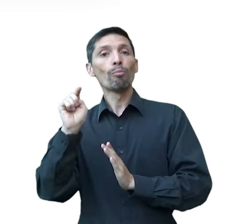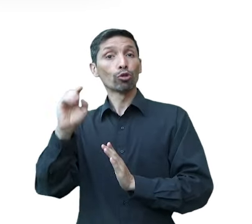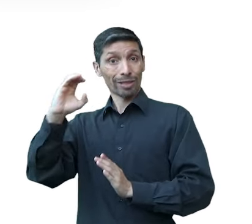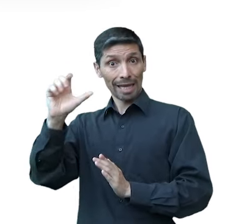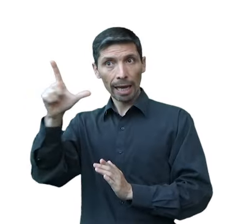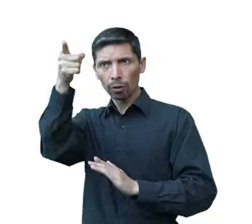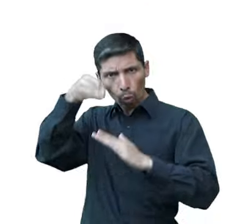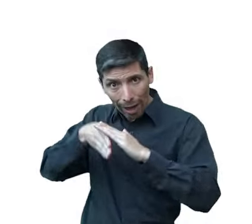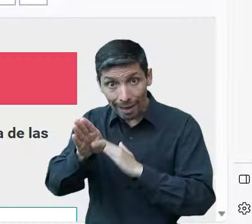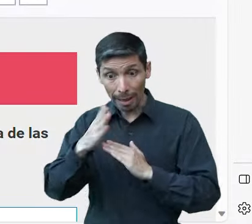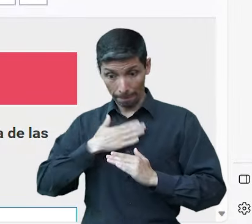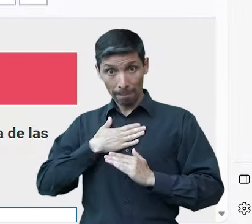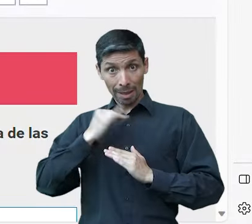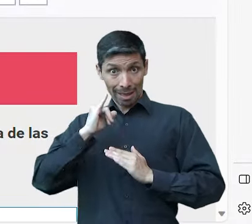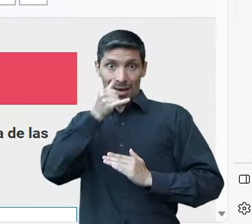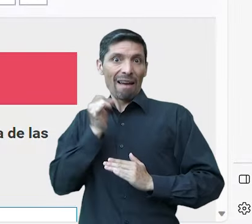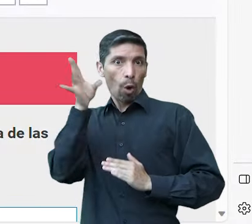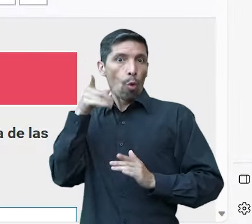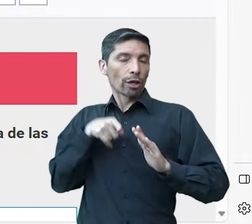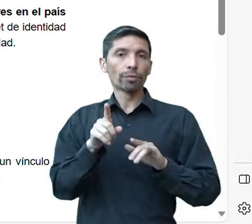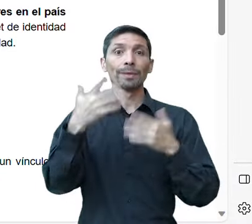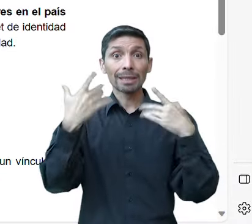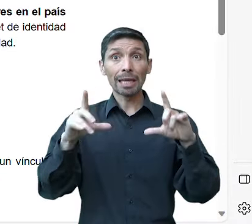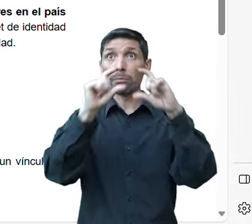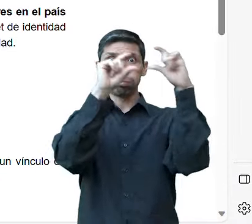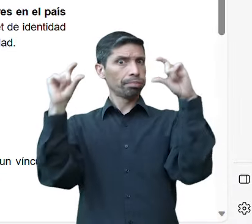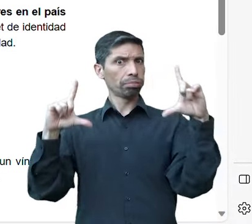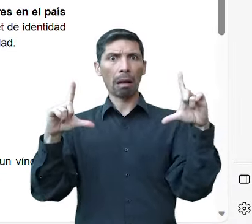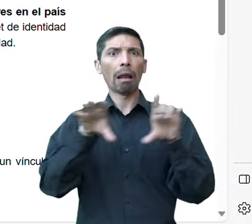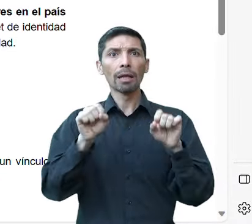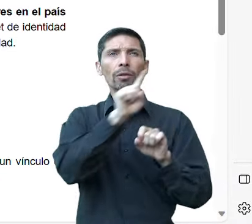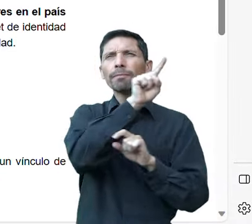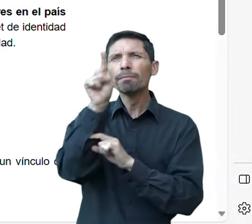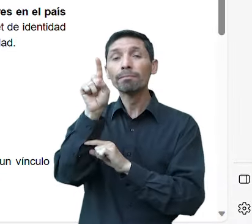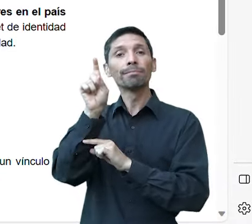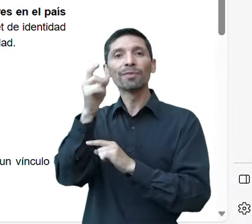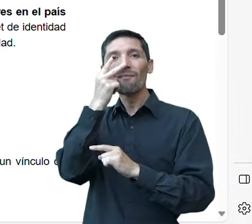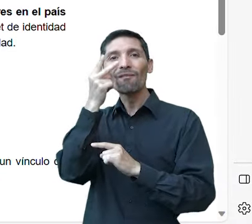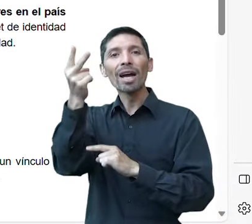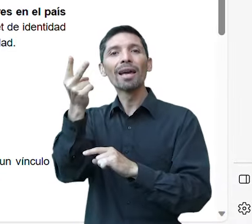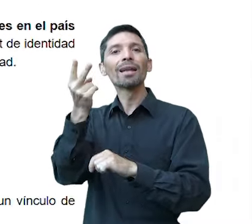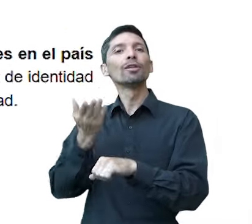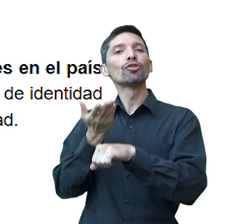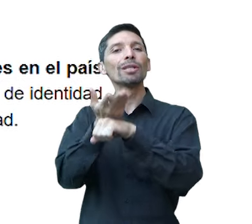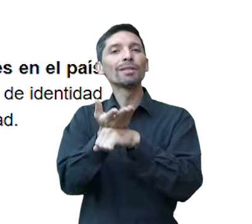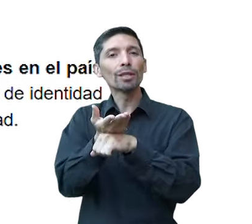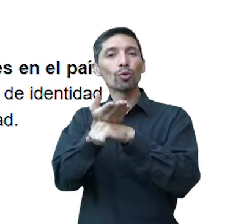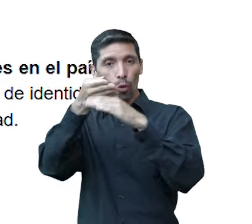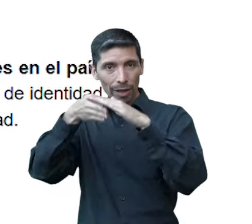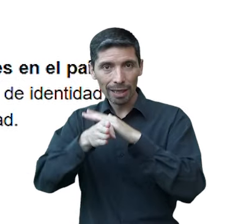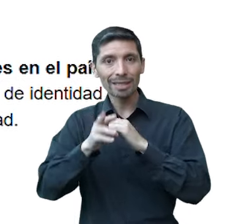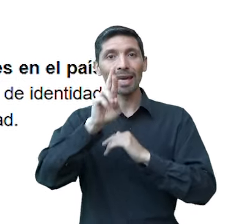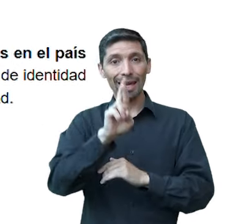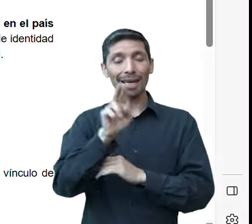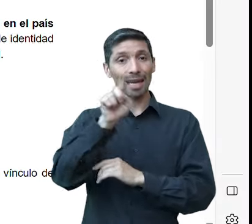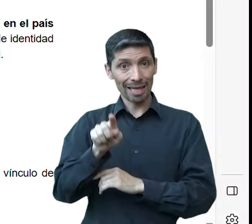www.registrosocial.gob.cl ingresando a Mi Registro con tu clave única. Una vez que estés en tu sesión, revisa la pestaña Visualizar